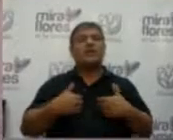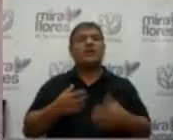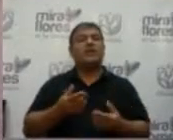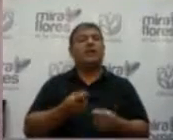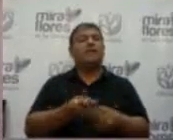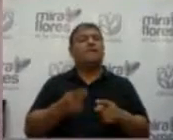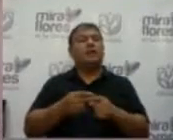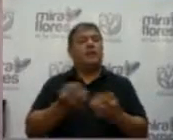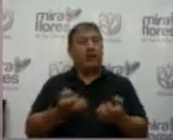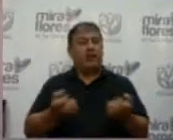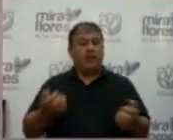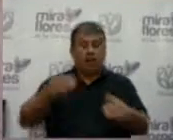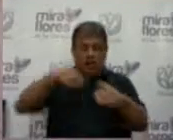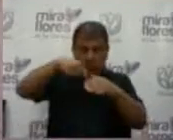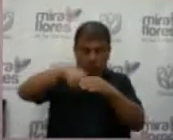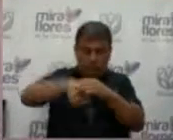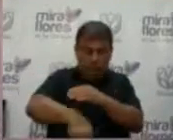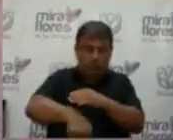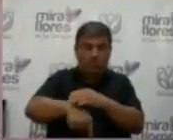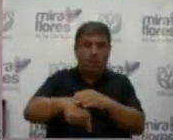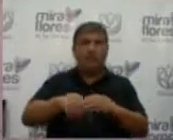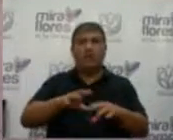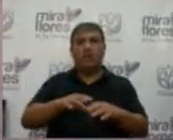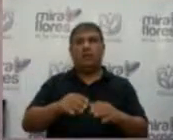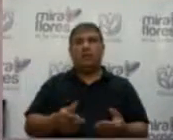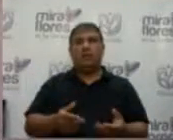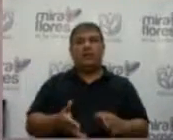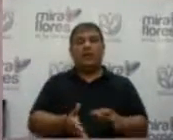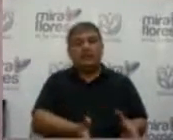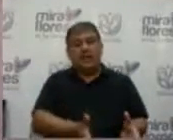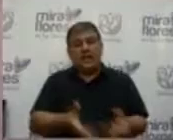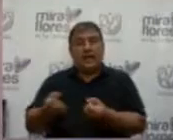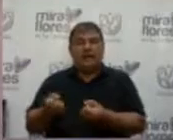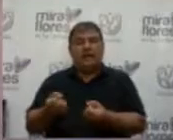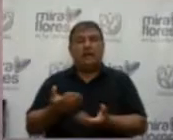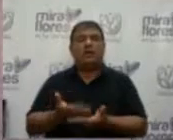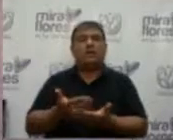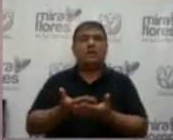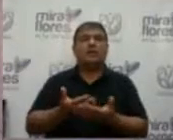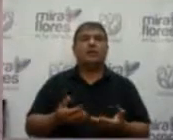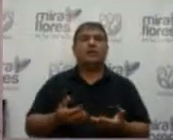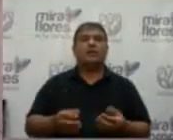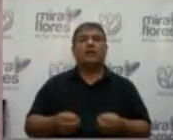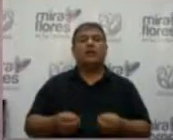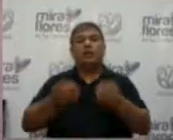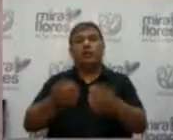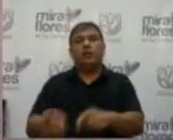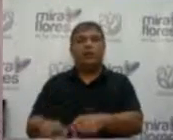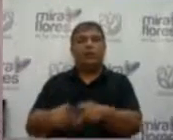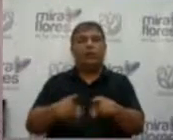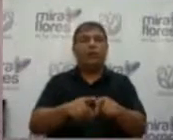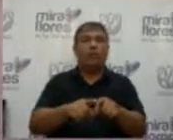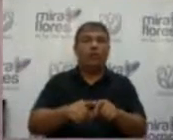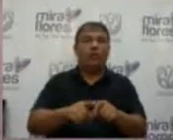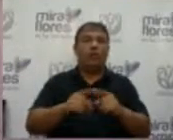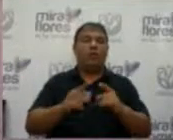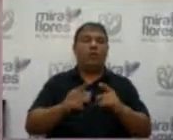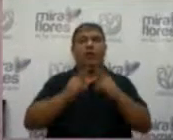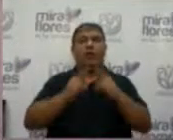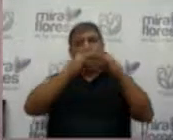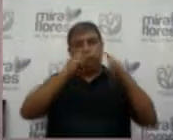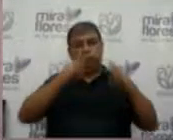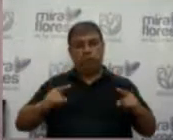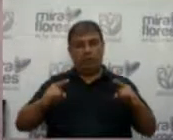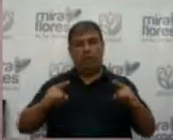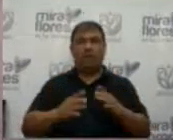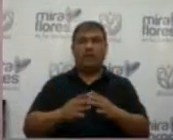de elementos bajo tierra que se sacarían y se pondrían como elementos de campaña